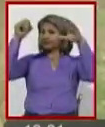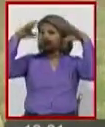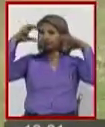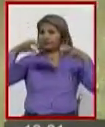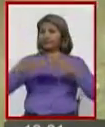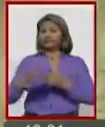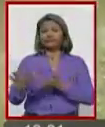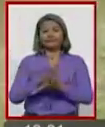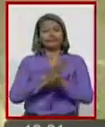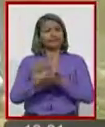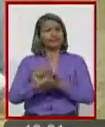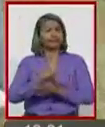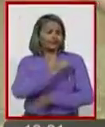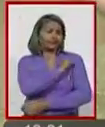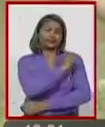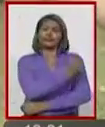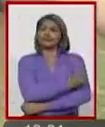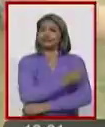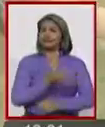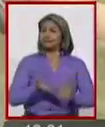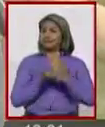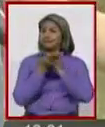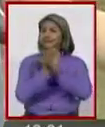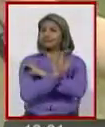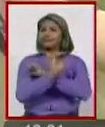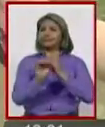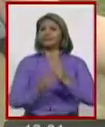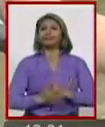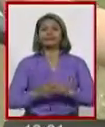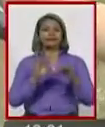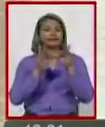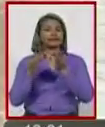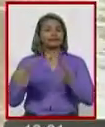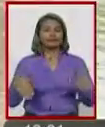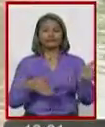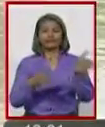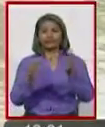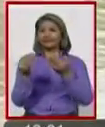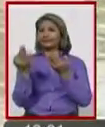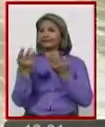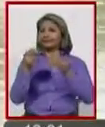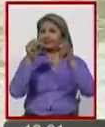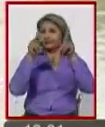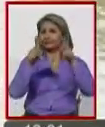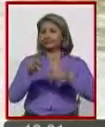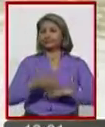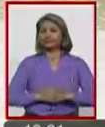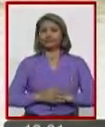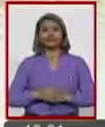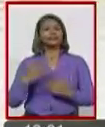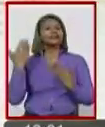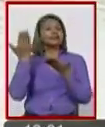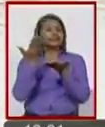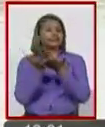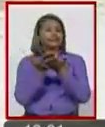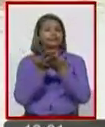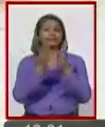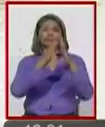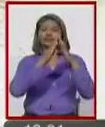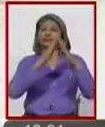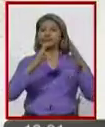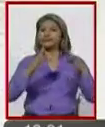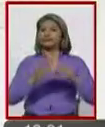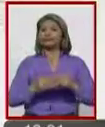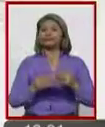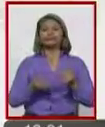pues es una desgracia esto, las autoridades no ponen nada, parece, para acomodar estas avenidas. Esperan que el personal del municipio se acerquen a sus barrios para